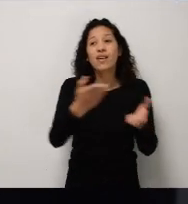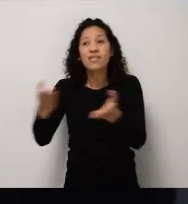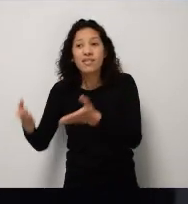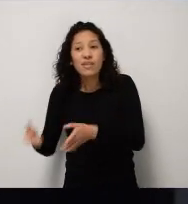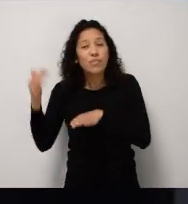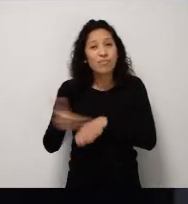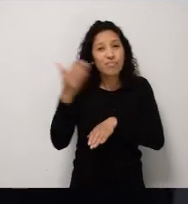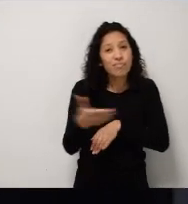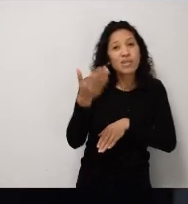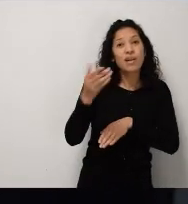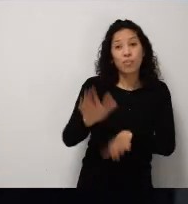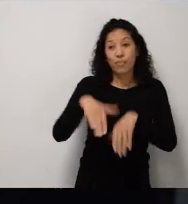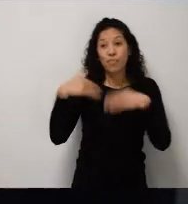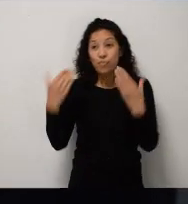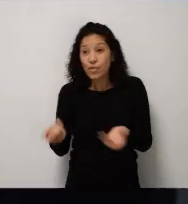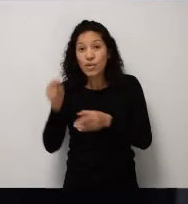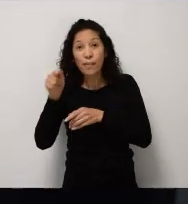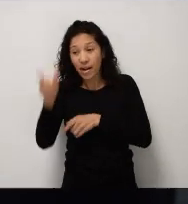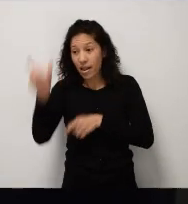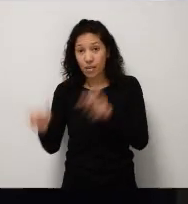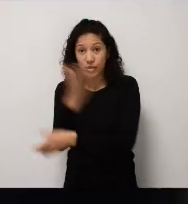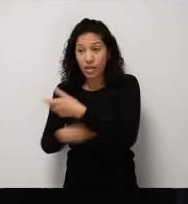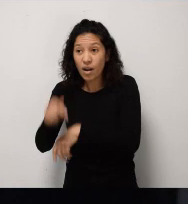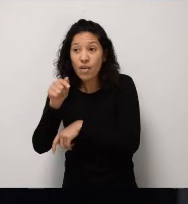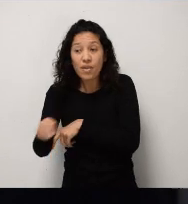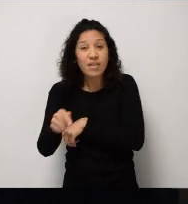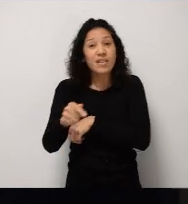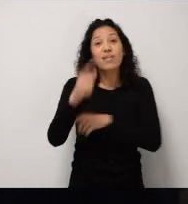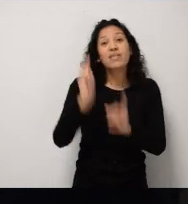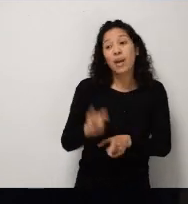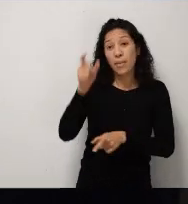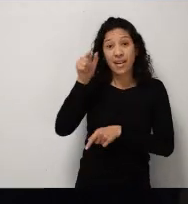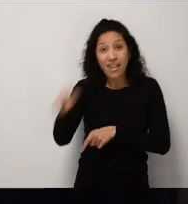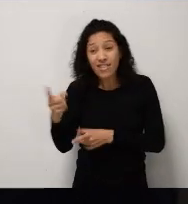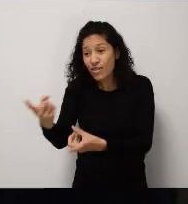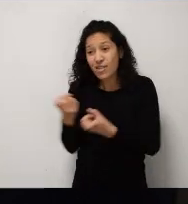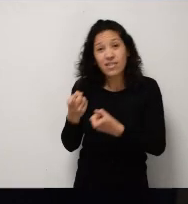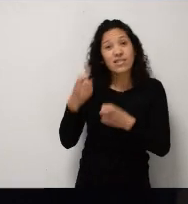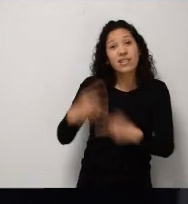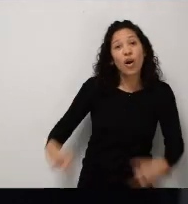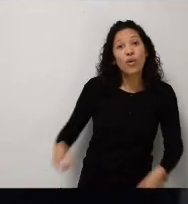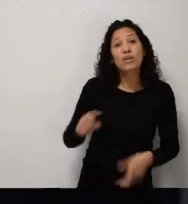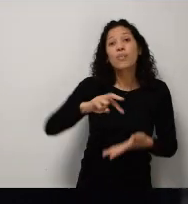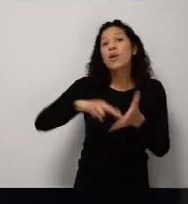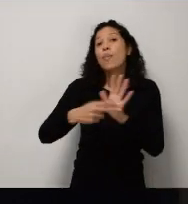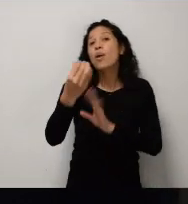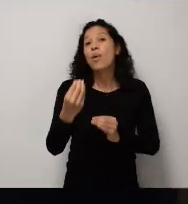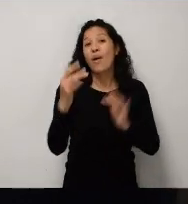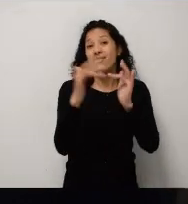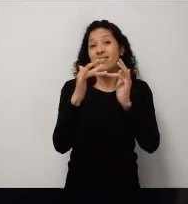pensados especialmente para este sector de la sociedad y también hay muchas personas que necesitan de estos productos y servicios. Pero el problema es